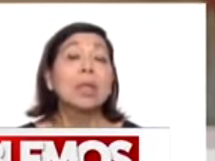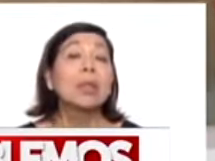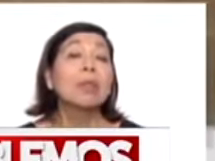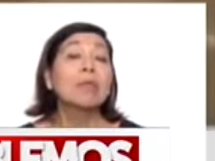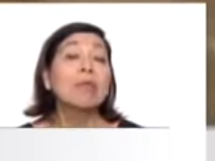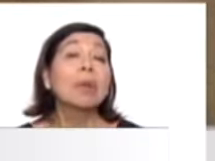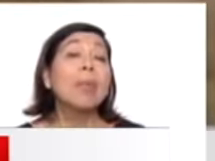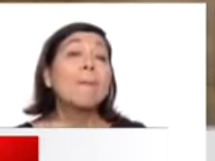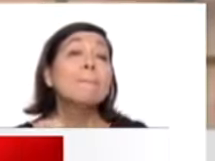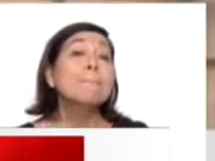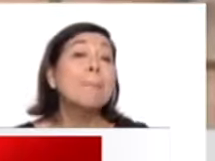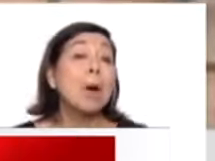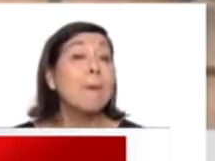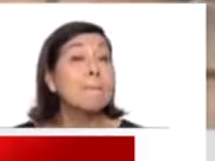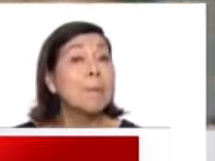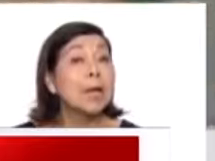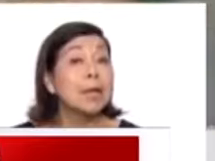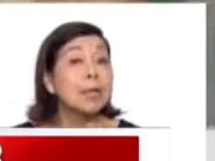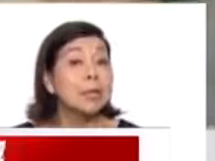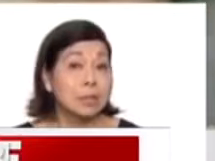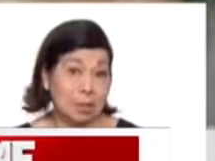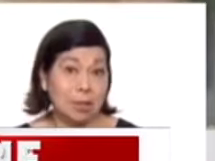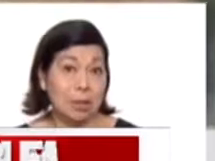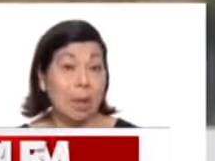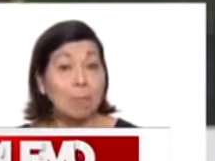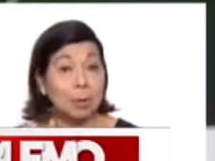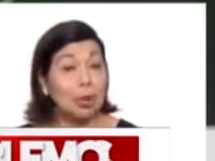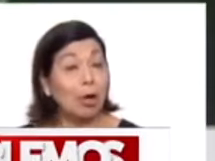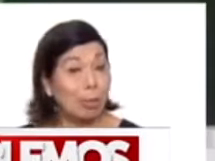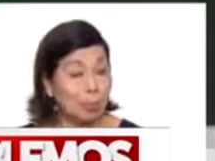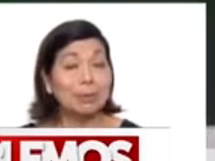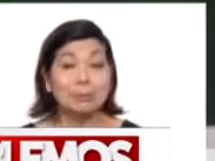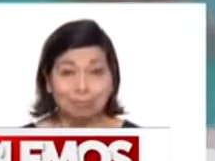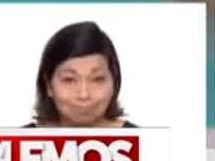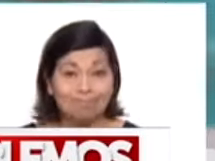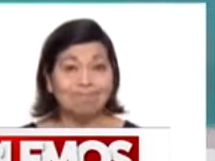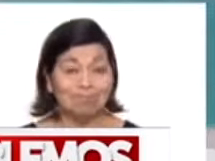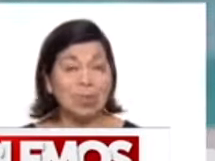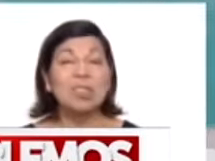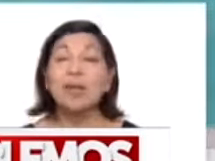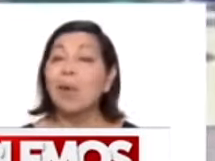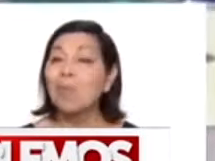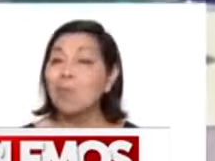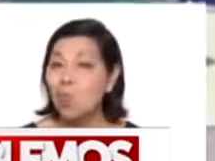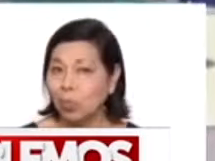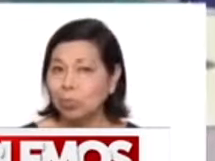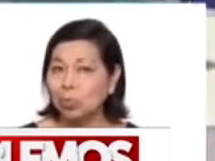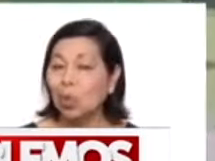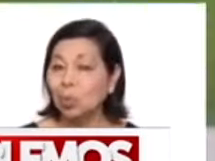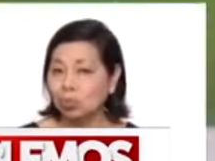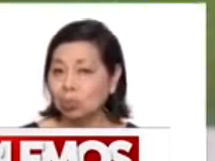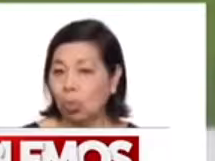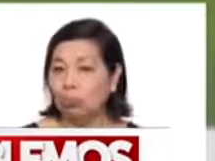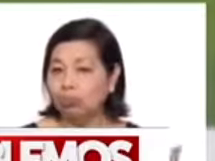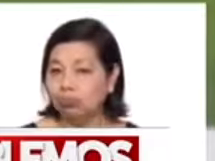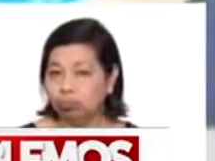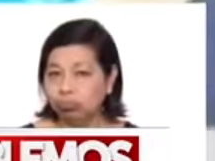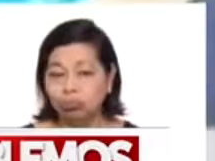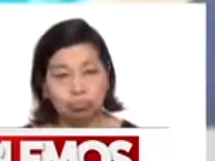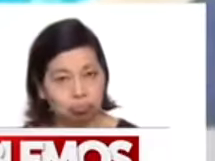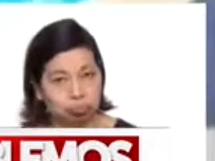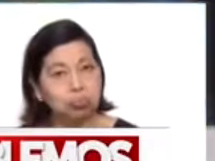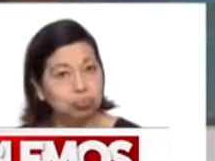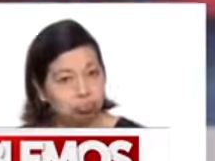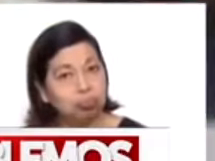170 países del mundo y más de 1.700 deportistas. Esto demuestra nuestra capacidad de organización